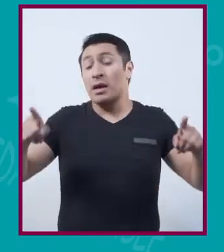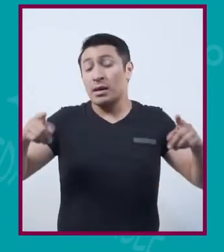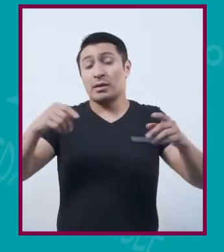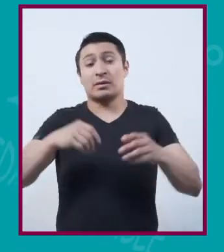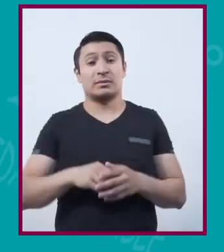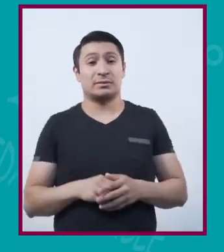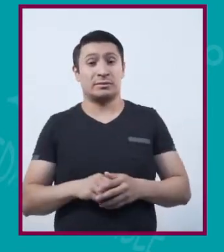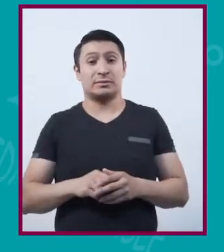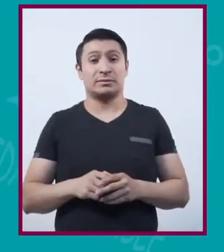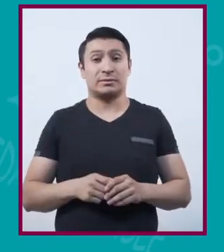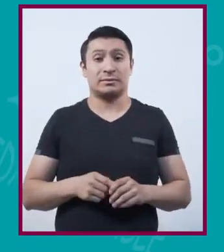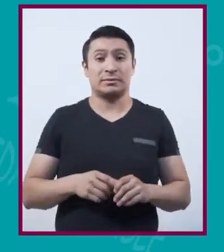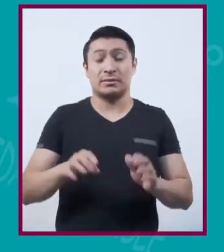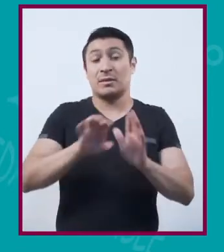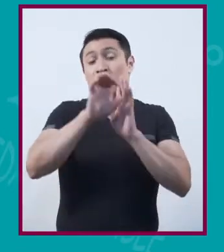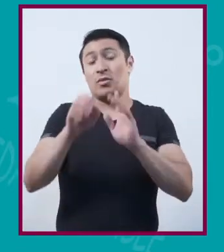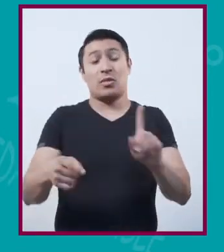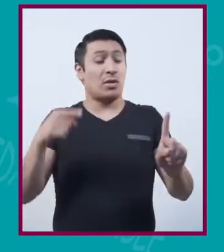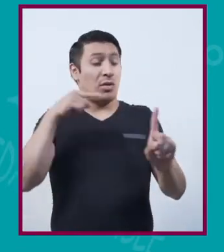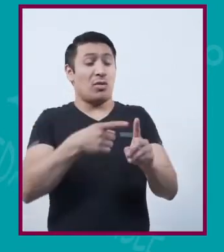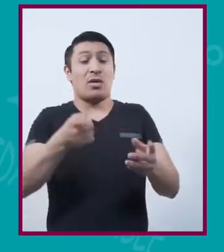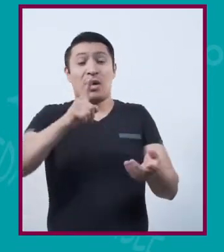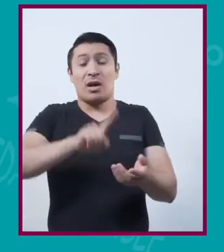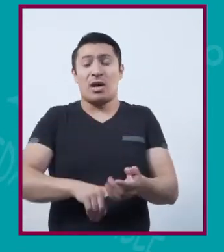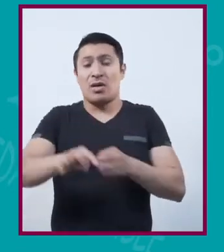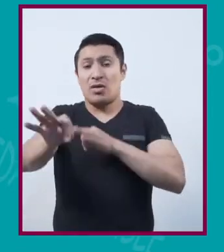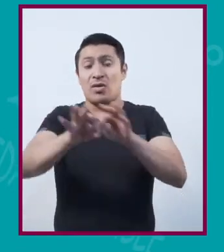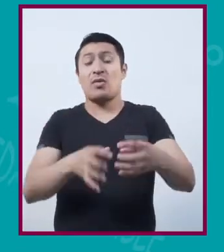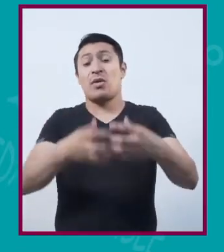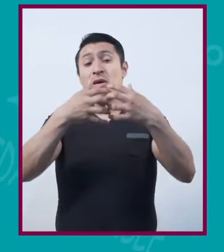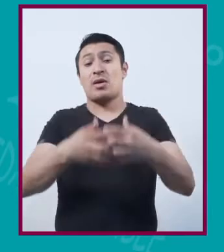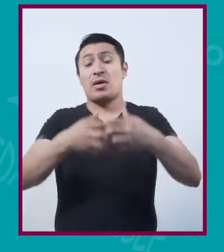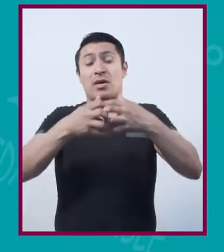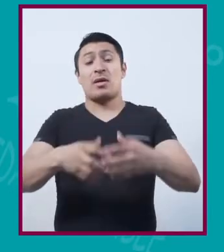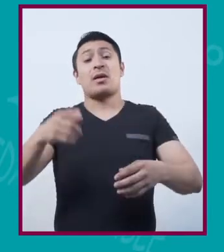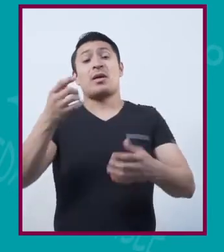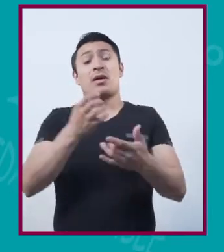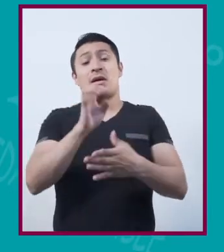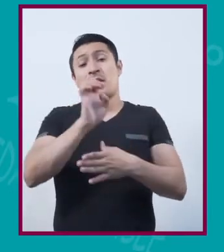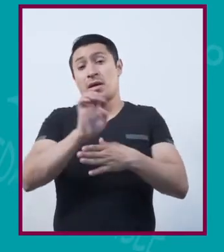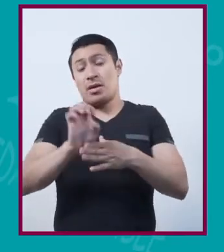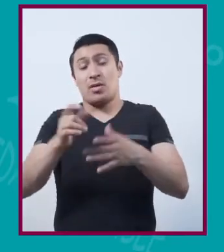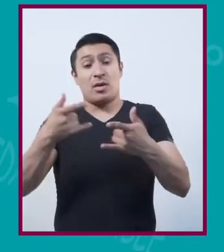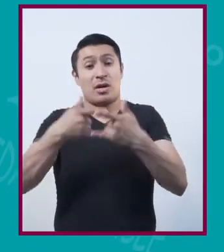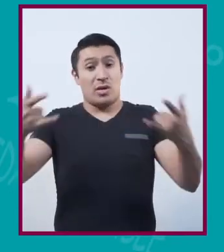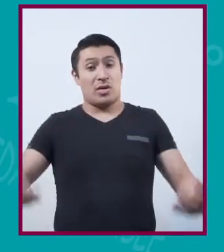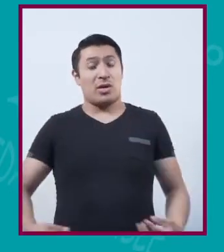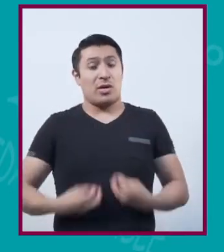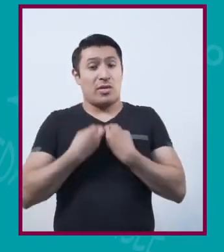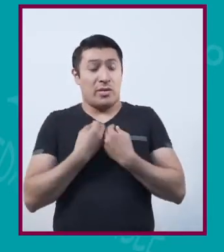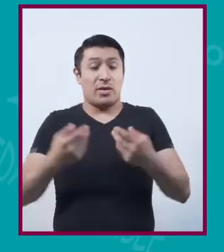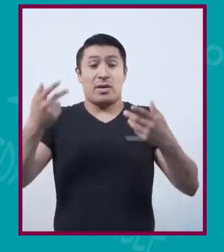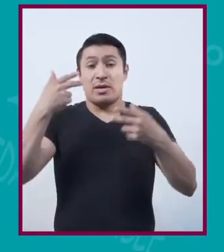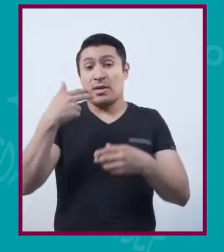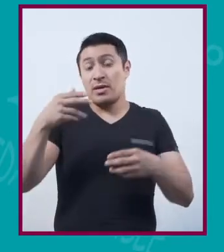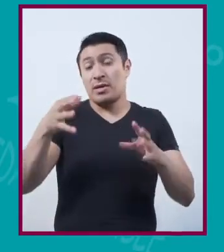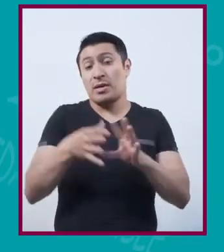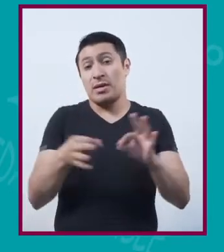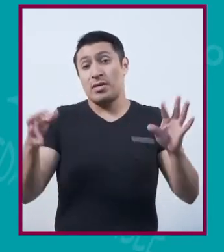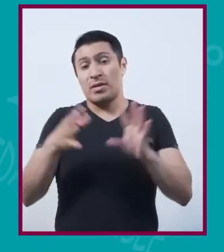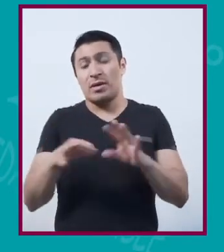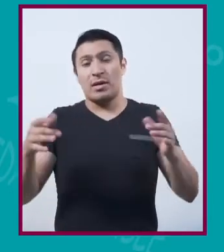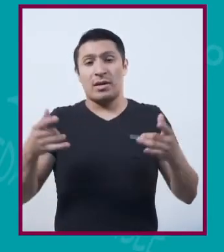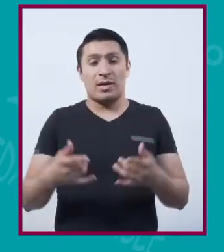ese entrevistado como obrero en una fábrica. Entonces yo hago una historia de vida, es una